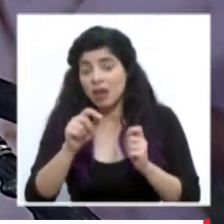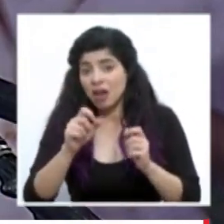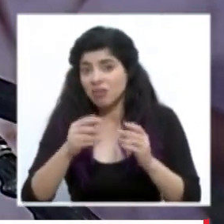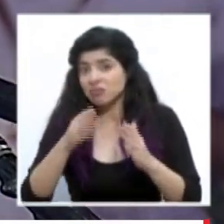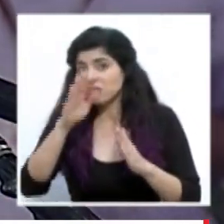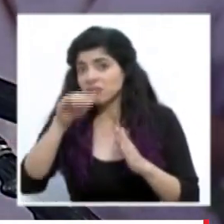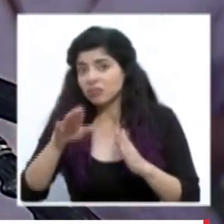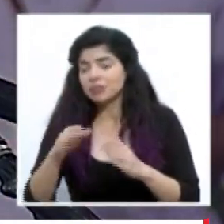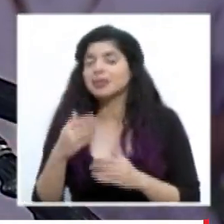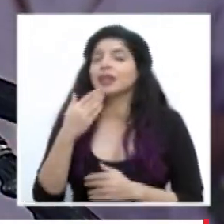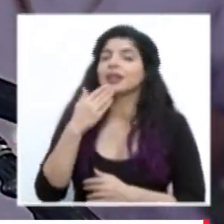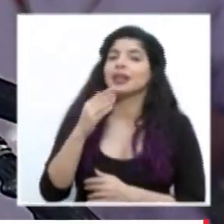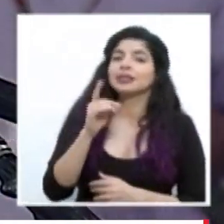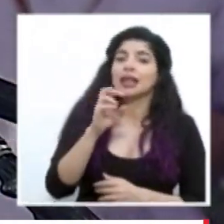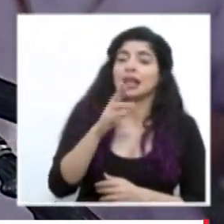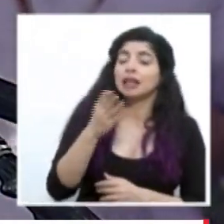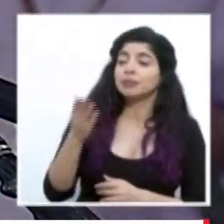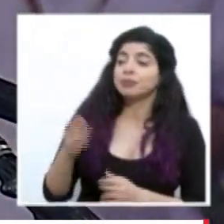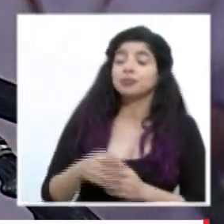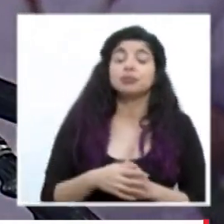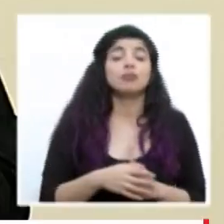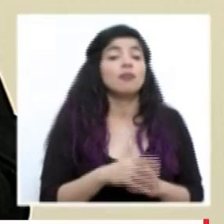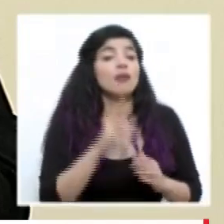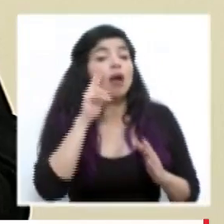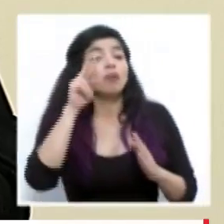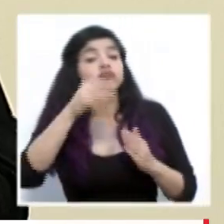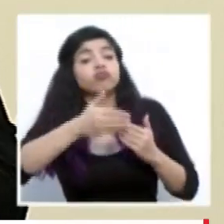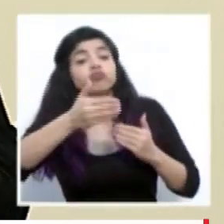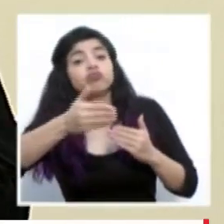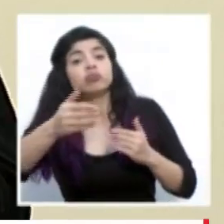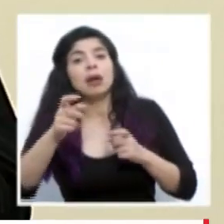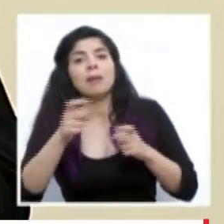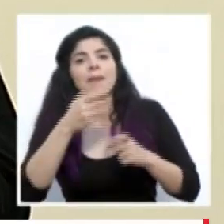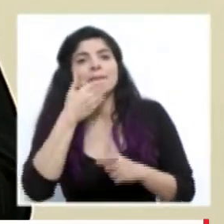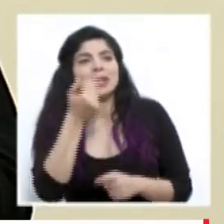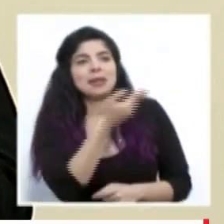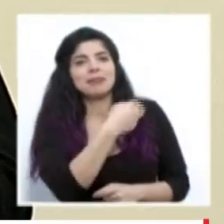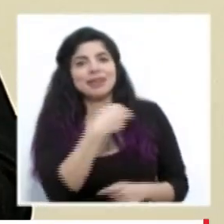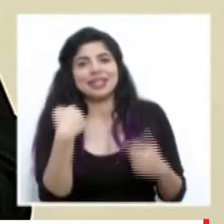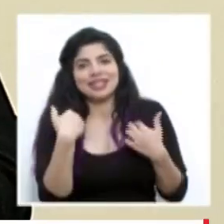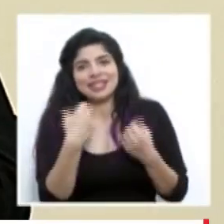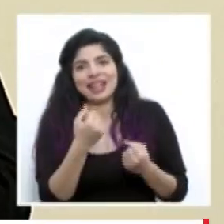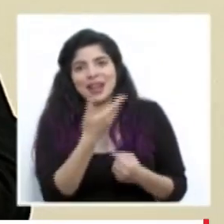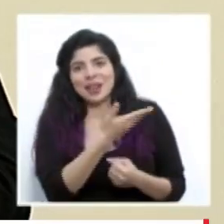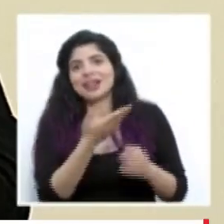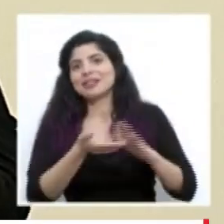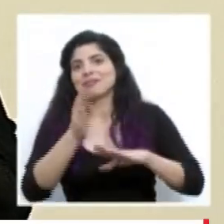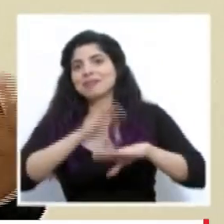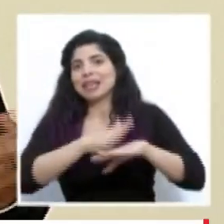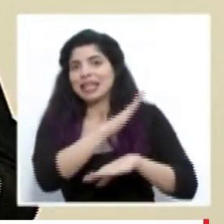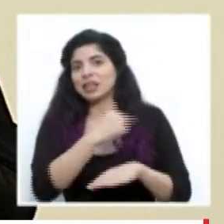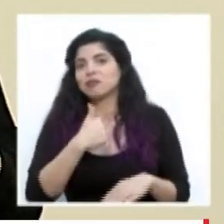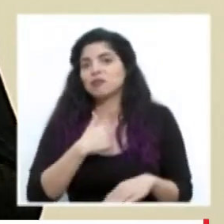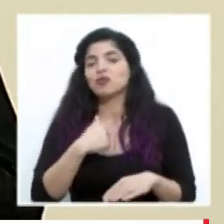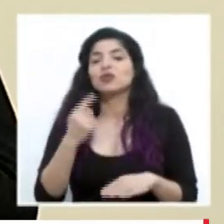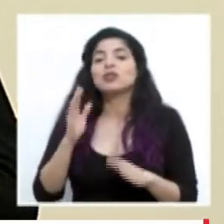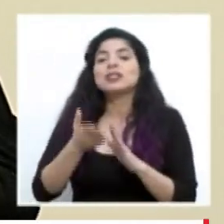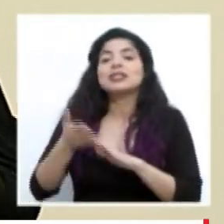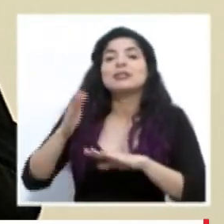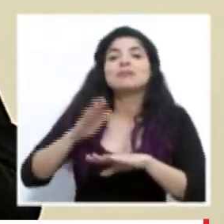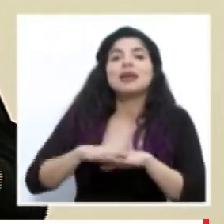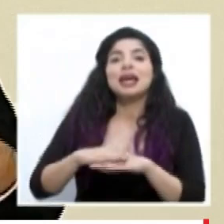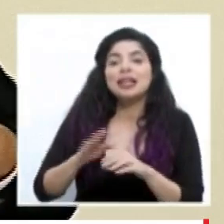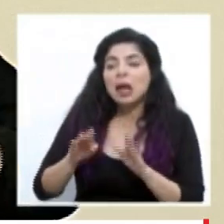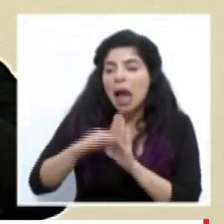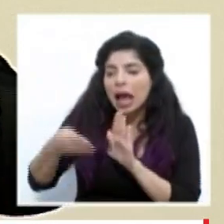Muchas gracias, don Edgar. Doctor. Las proyecciones las maneja mejor el señor ministro de Salud, que él es el experto en eso. Yo soy experto en